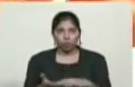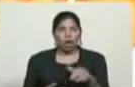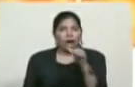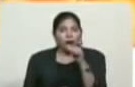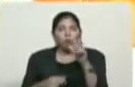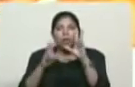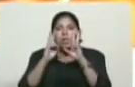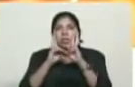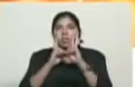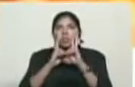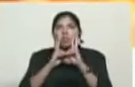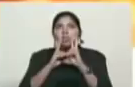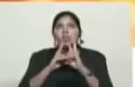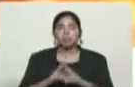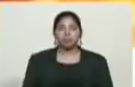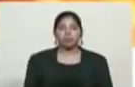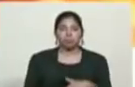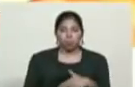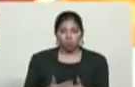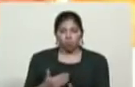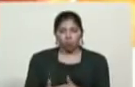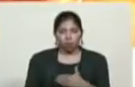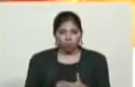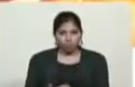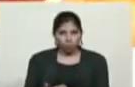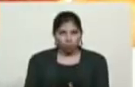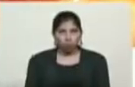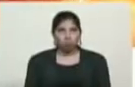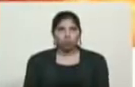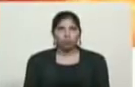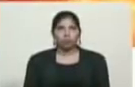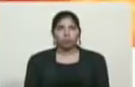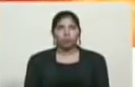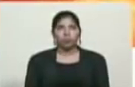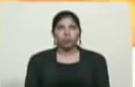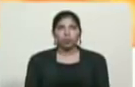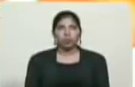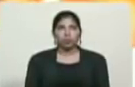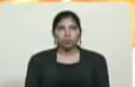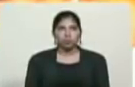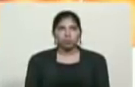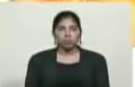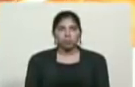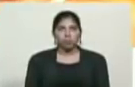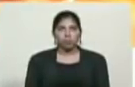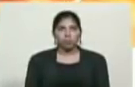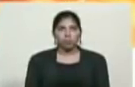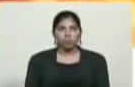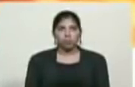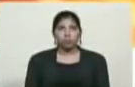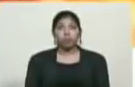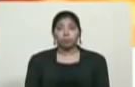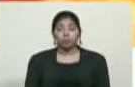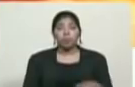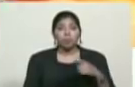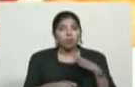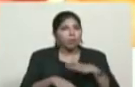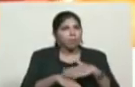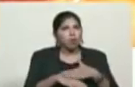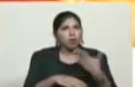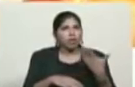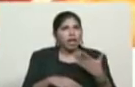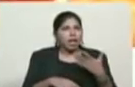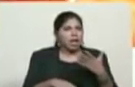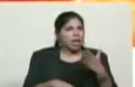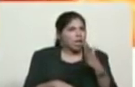potable de forma progresiva servicio que depende en gran medida de la electricidad porque es porque